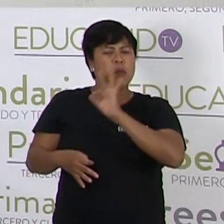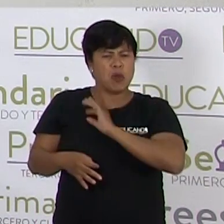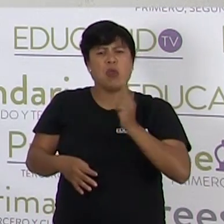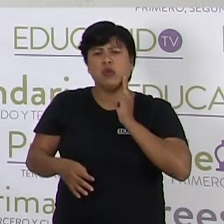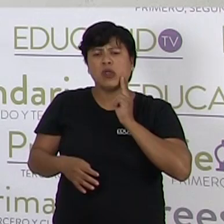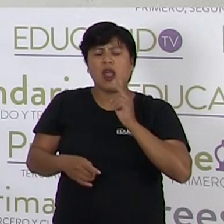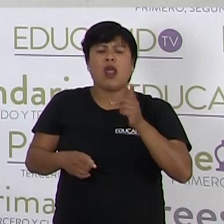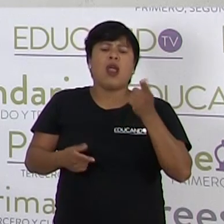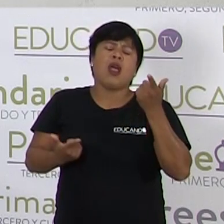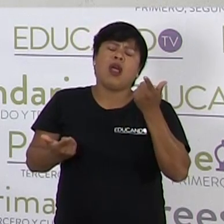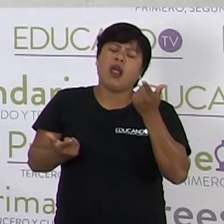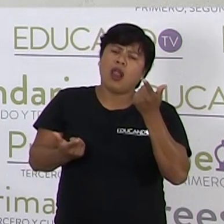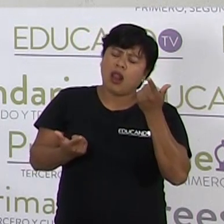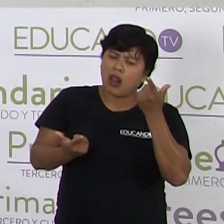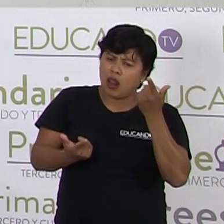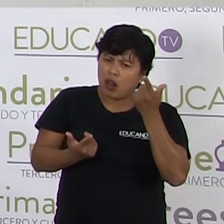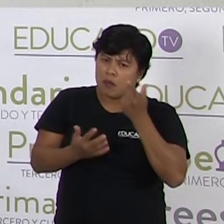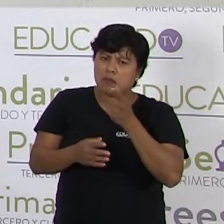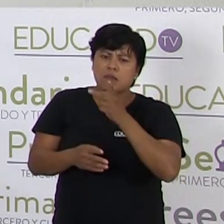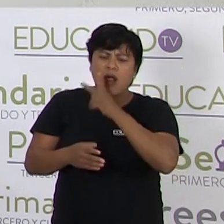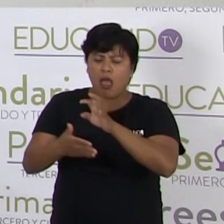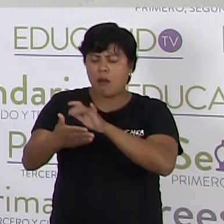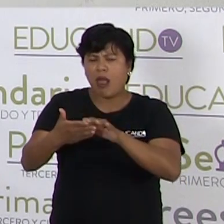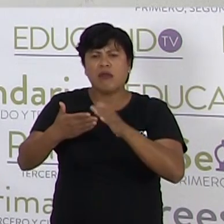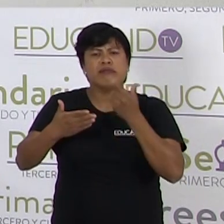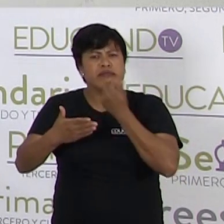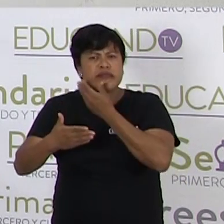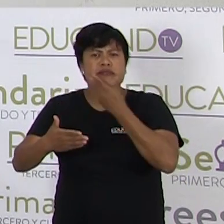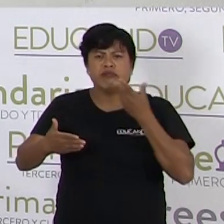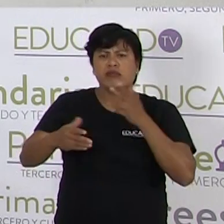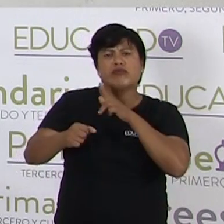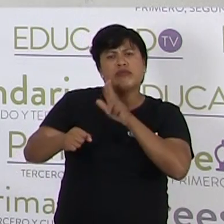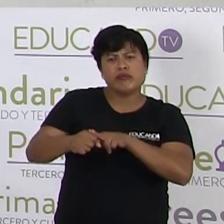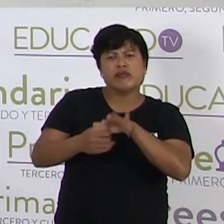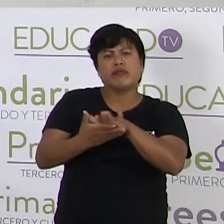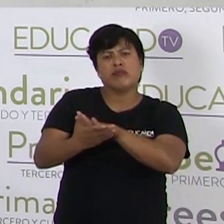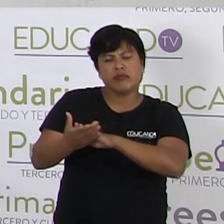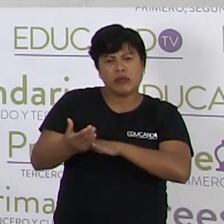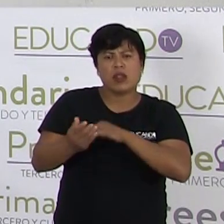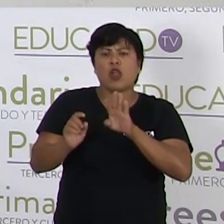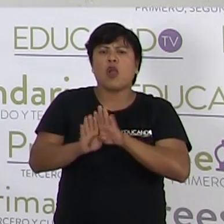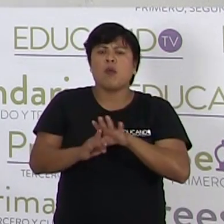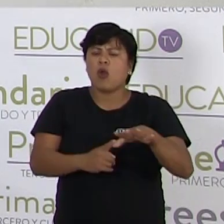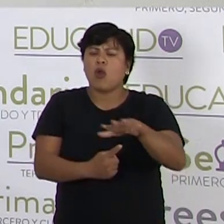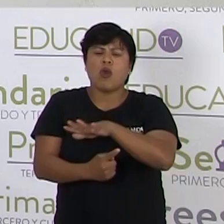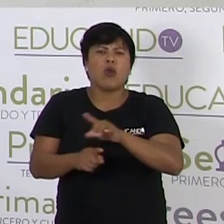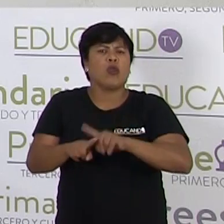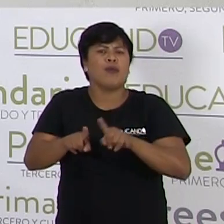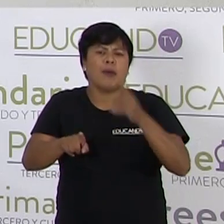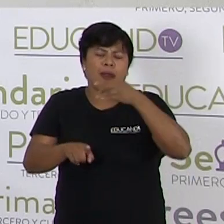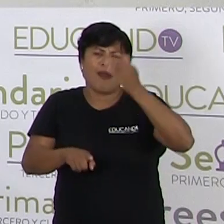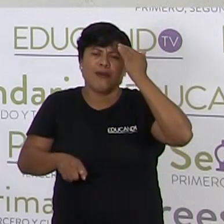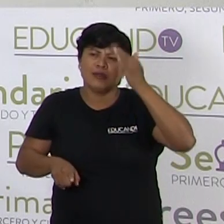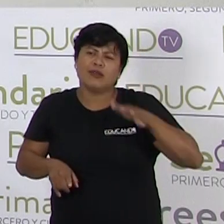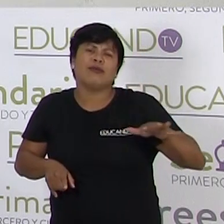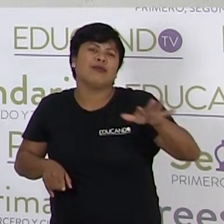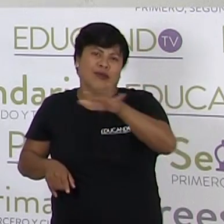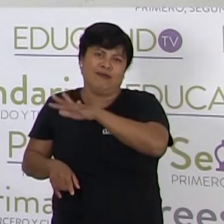utilizar un lenguaje informal, un lenguaje coloquial, es decir, un lenguaje común y dominado, conocido por